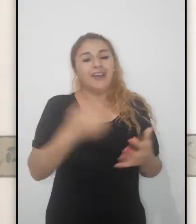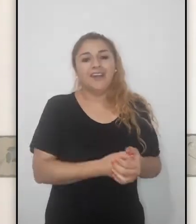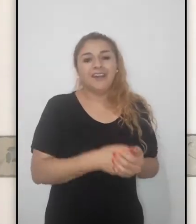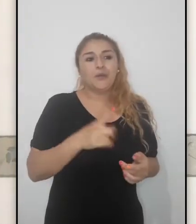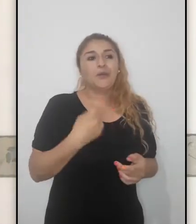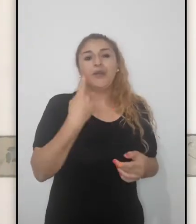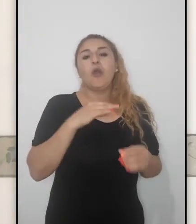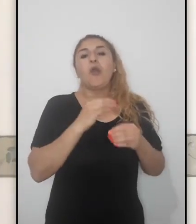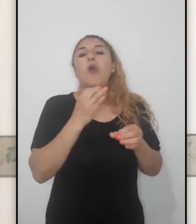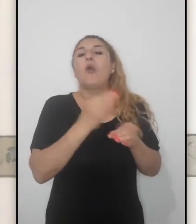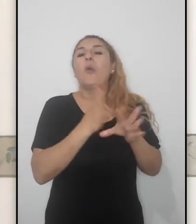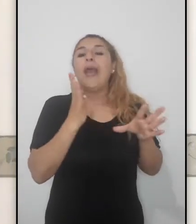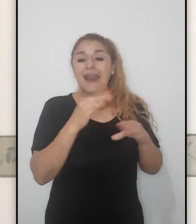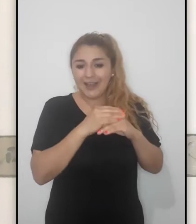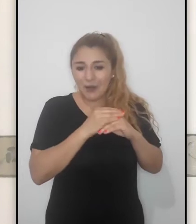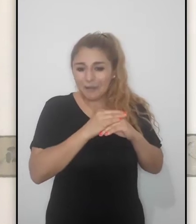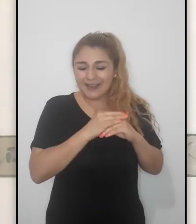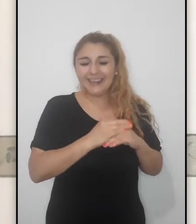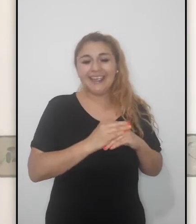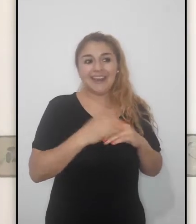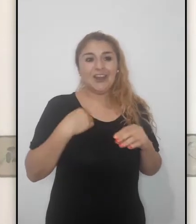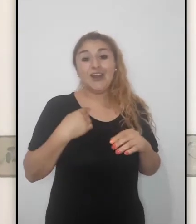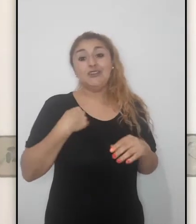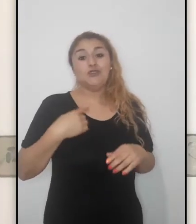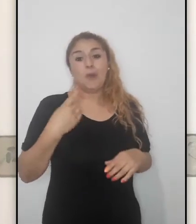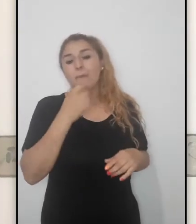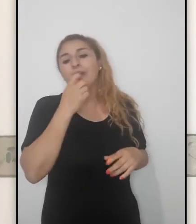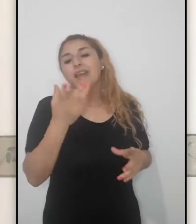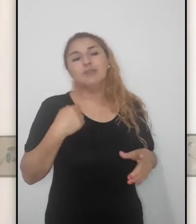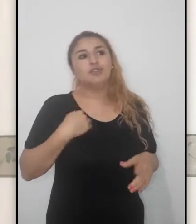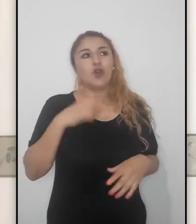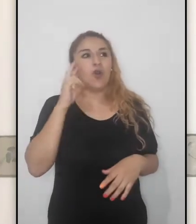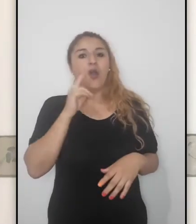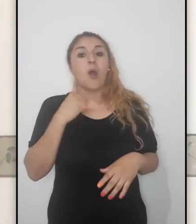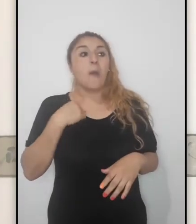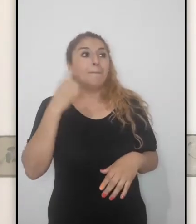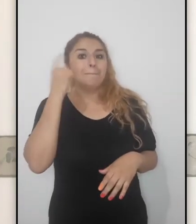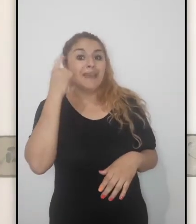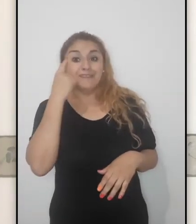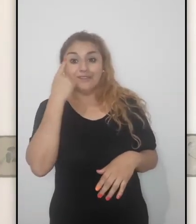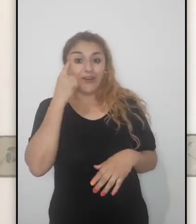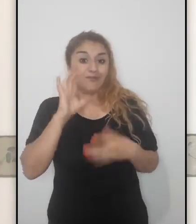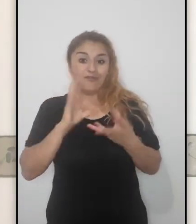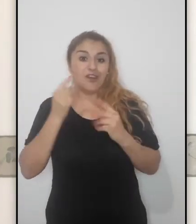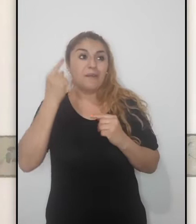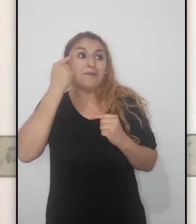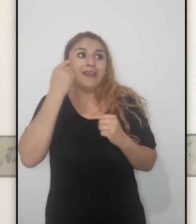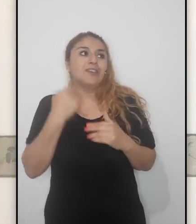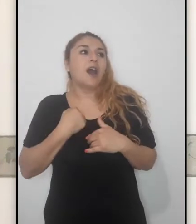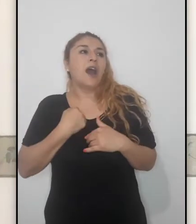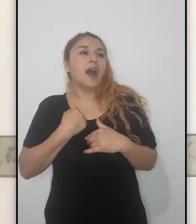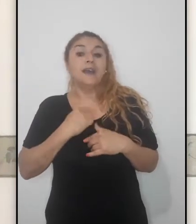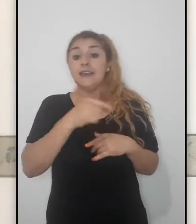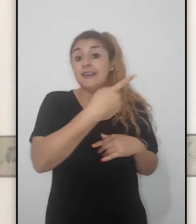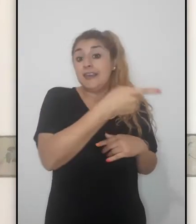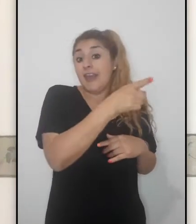un punto de vista de acuerdo a cómo miramos cada uno quizás de manera personal con la